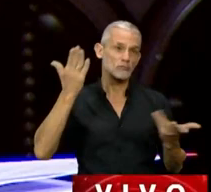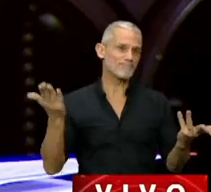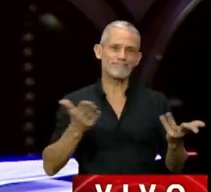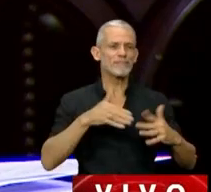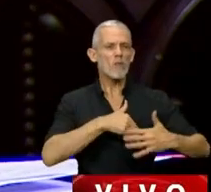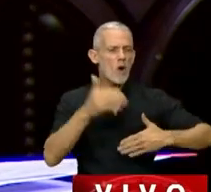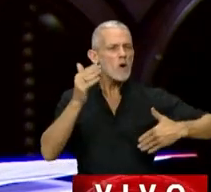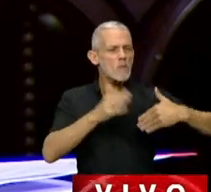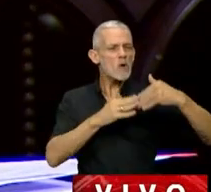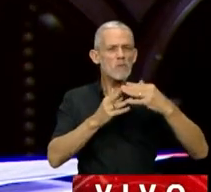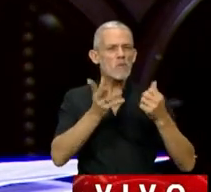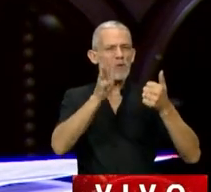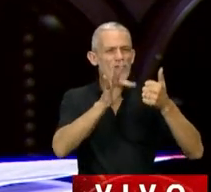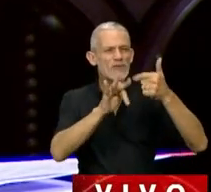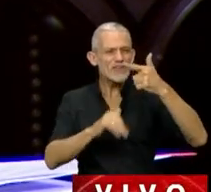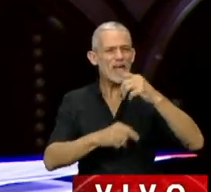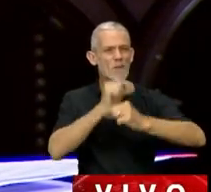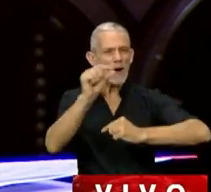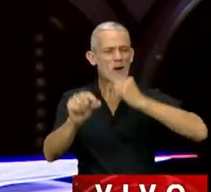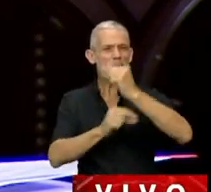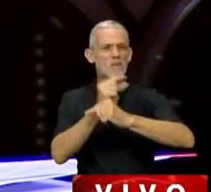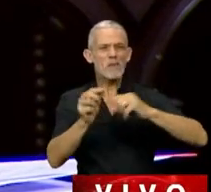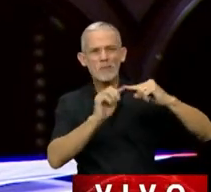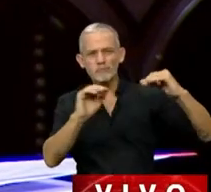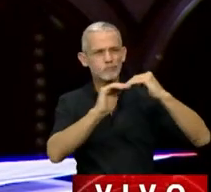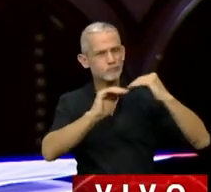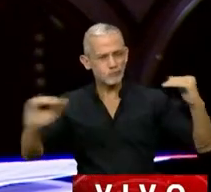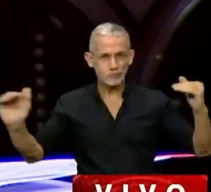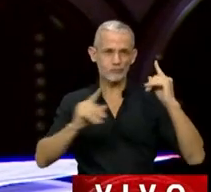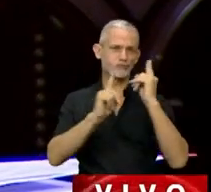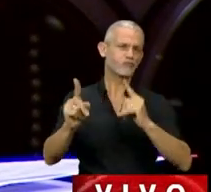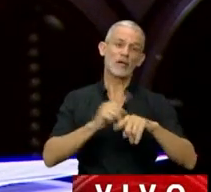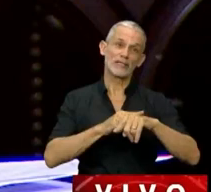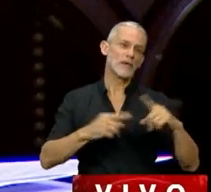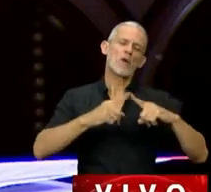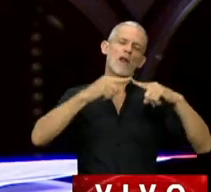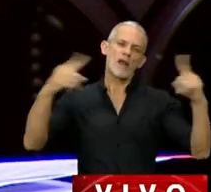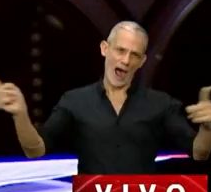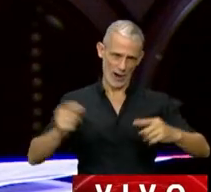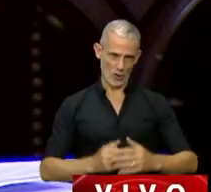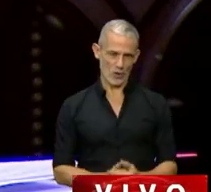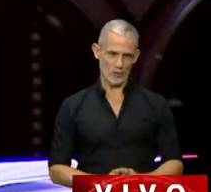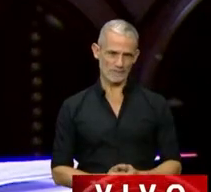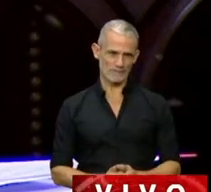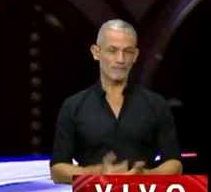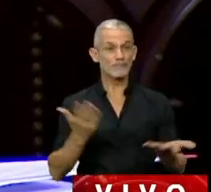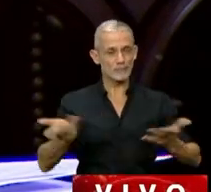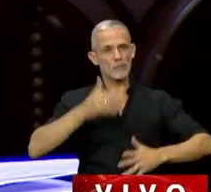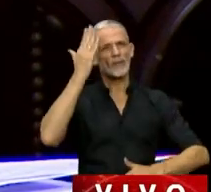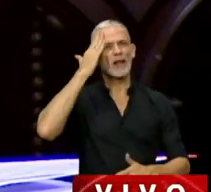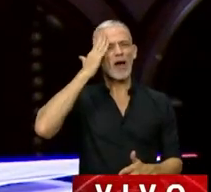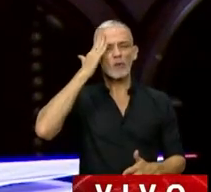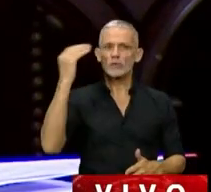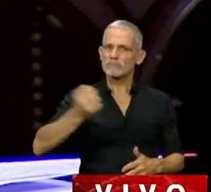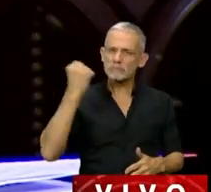una construcción diaria, sostenida, permanente y a largo plazo. Por eso, la cultura